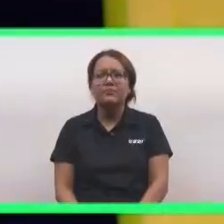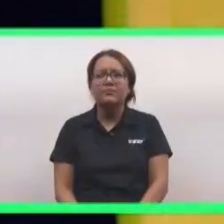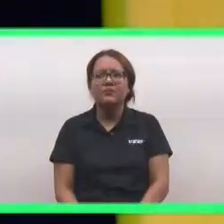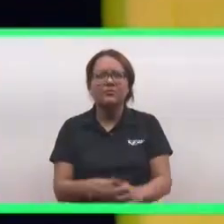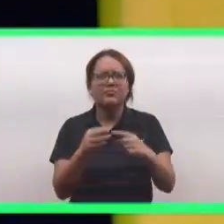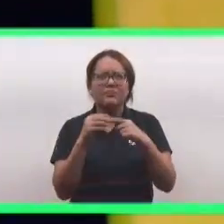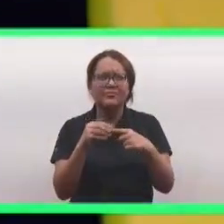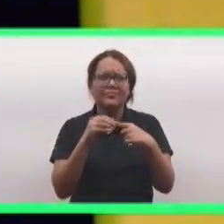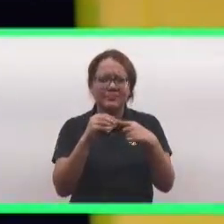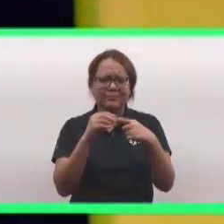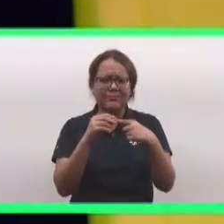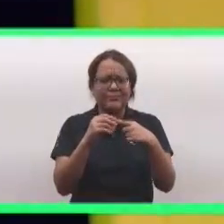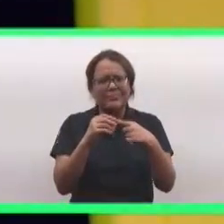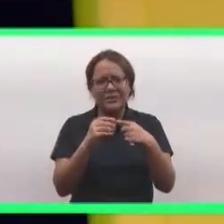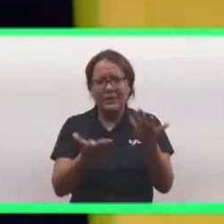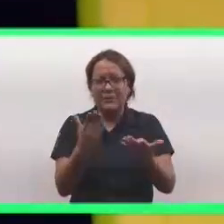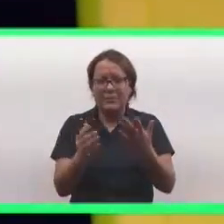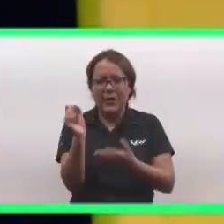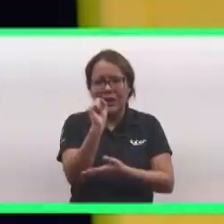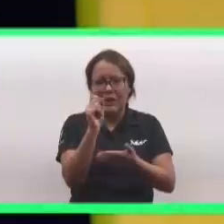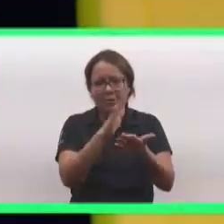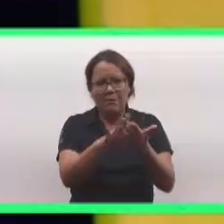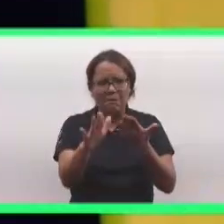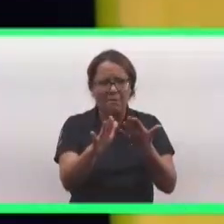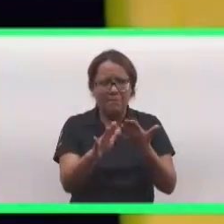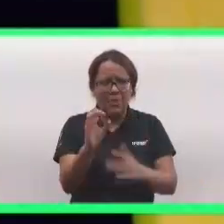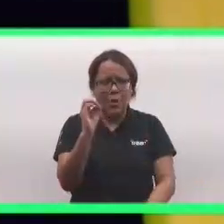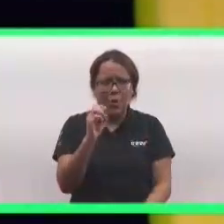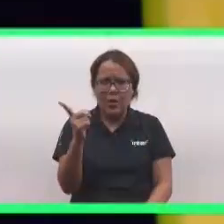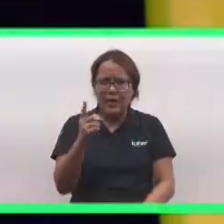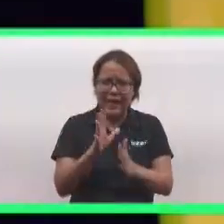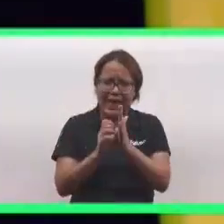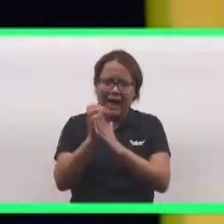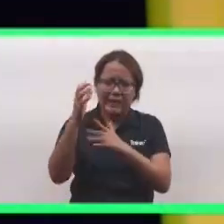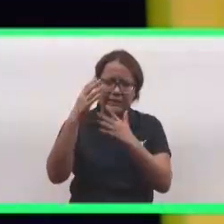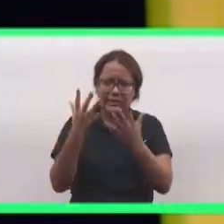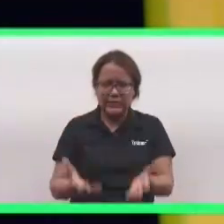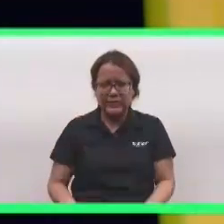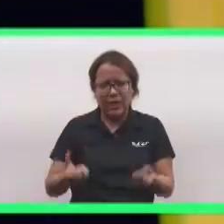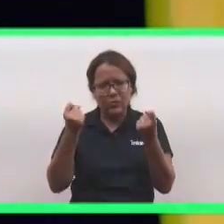Especial para alguien puede ser comprar un carro, y especial para otro puede ser sanar de un cáncer.